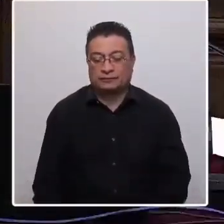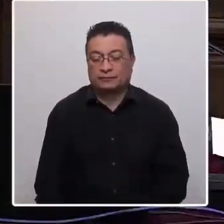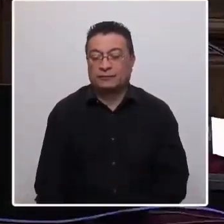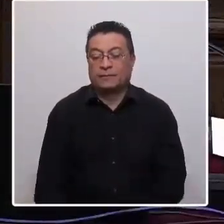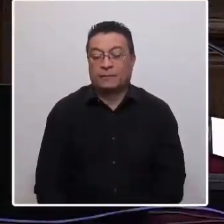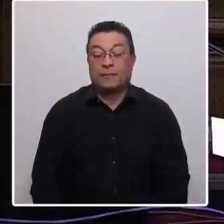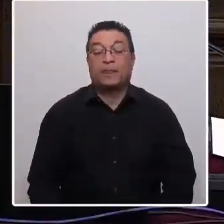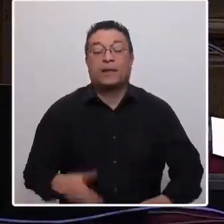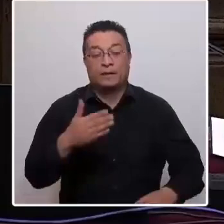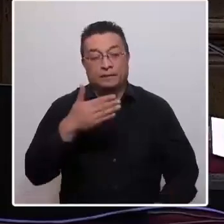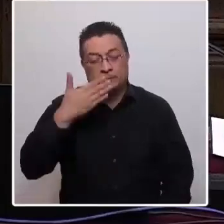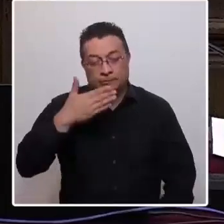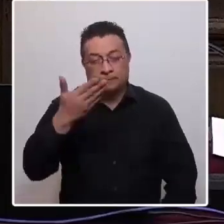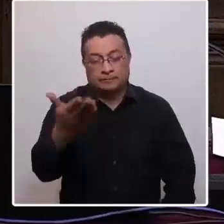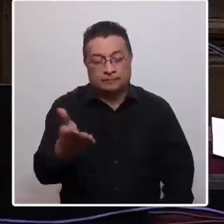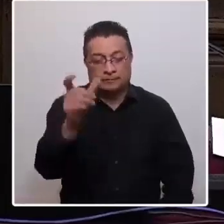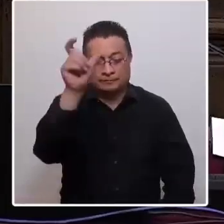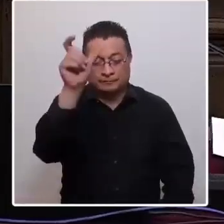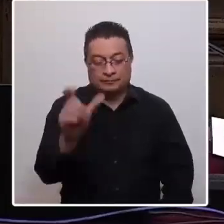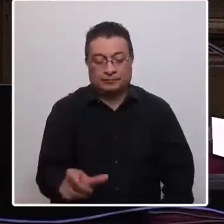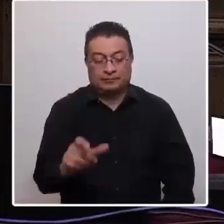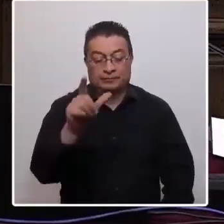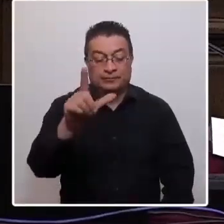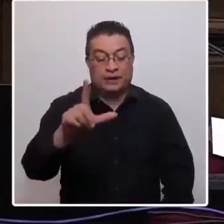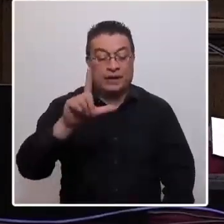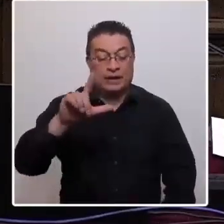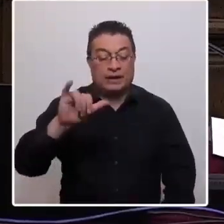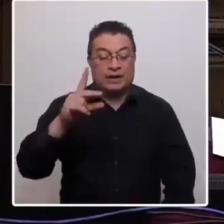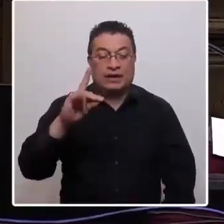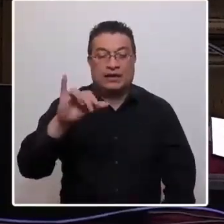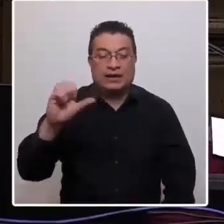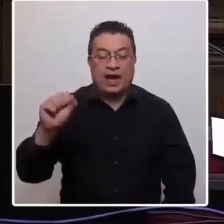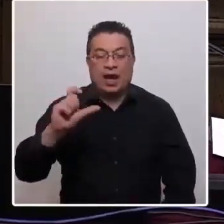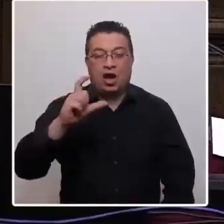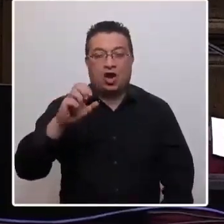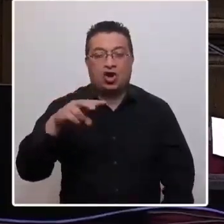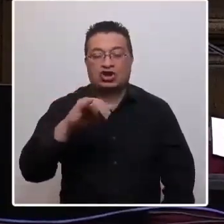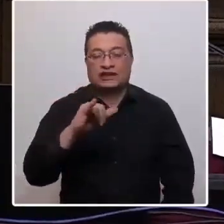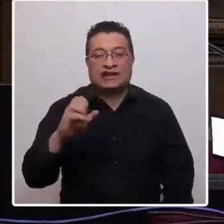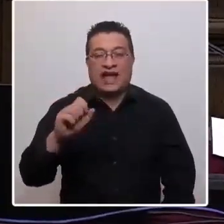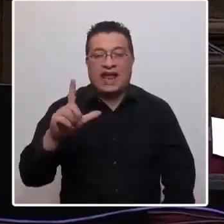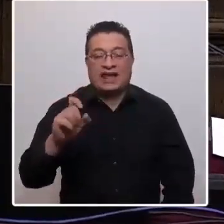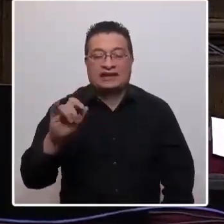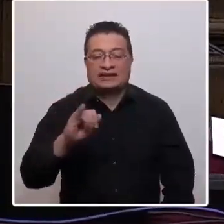Tiene la palabra la convencional Lidia González.